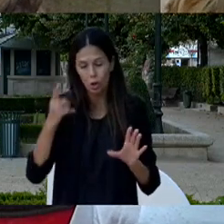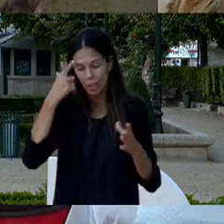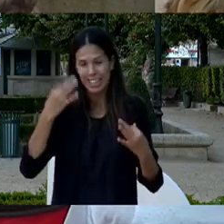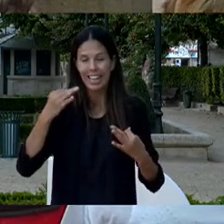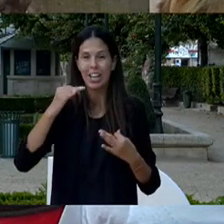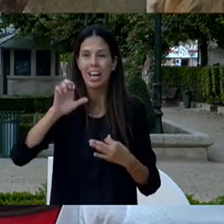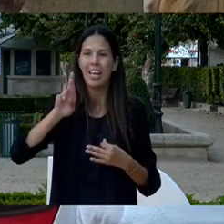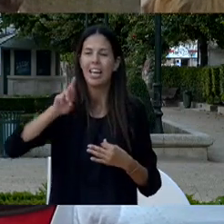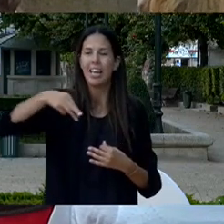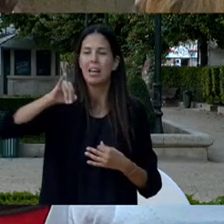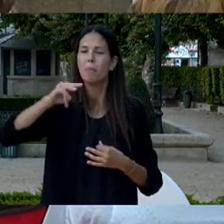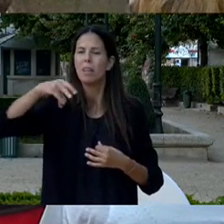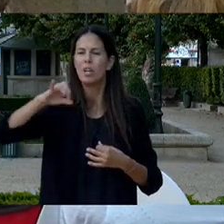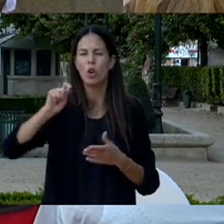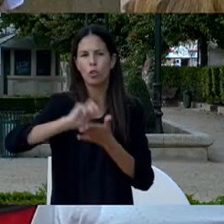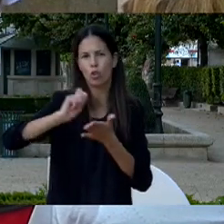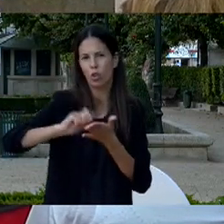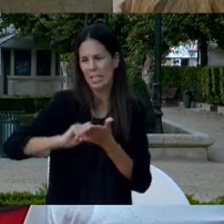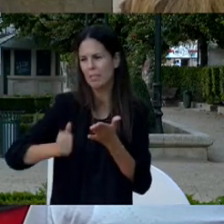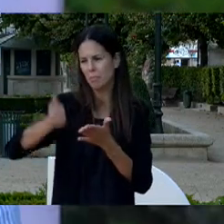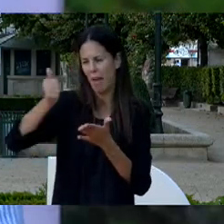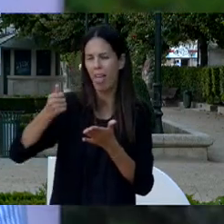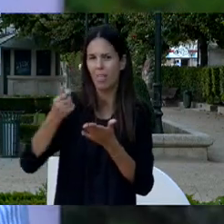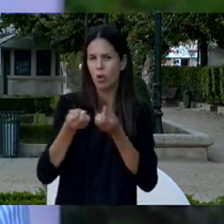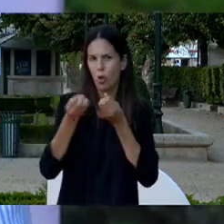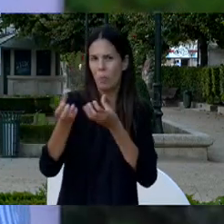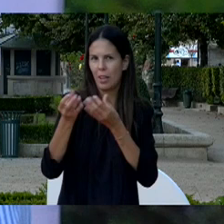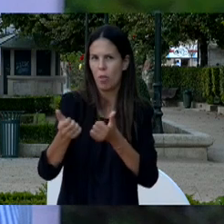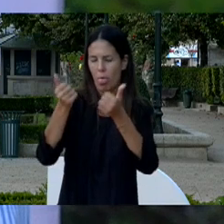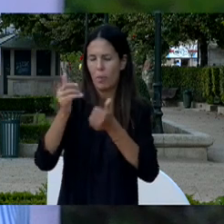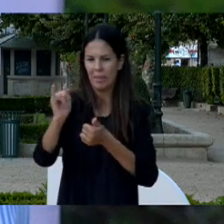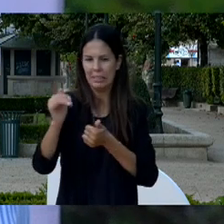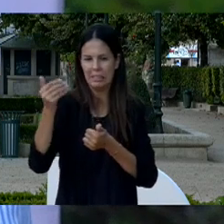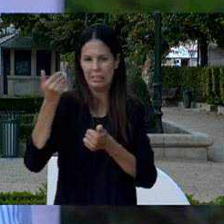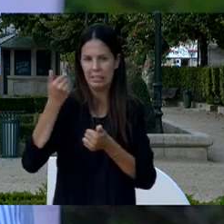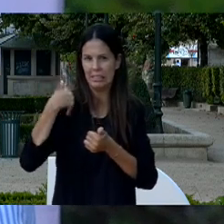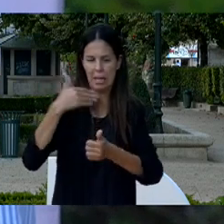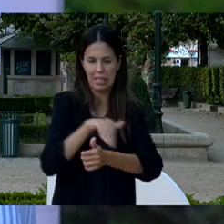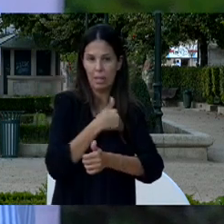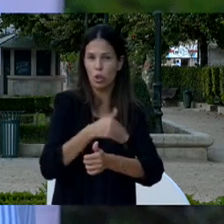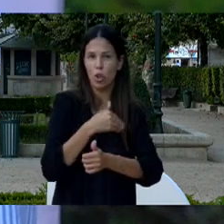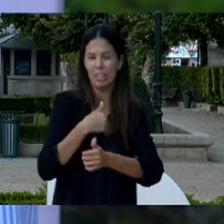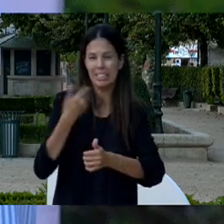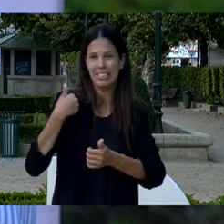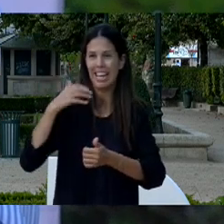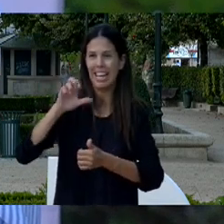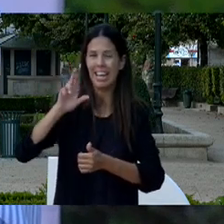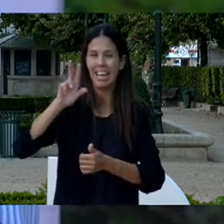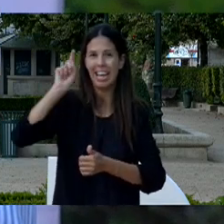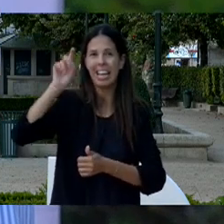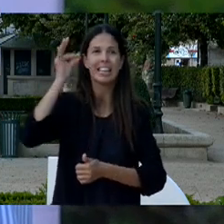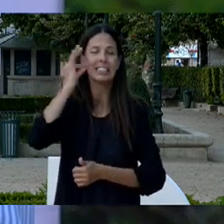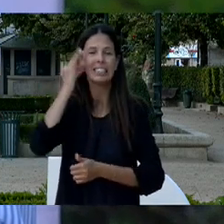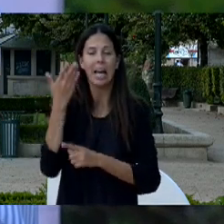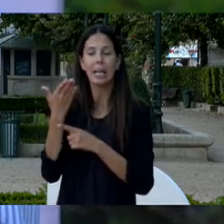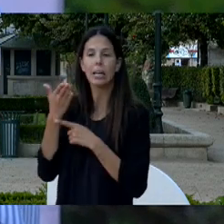Herminio recogió en más notas, yo tengo por aquí algún comentario más. Ya al final de su carrera, Ernestino Otero era la